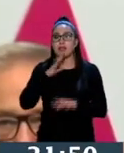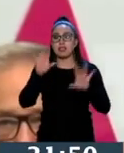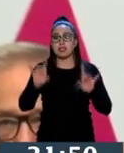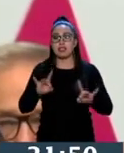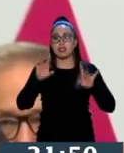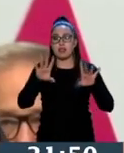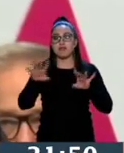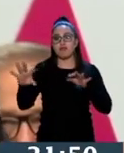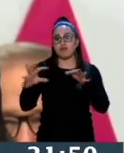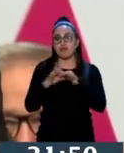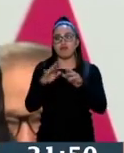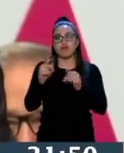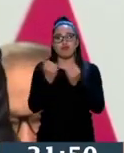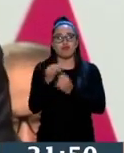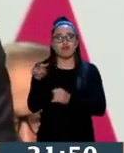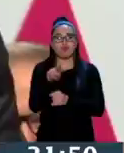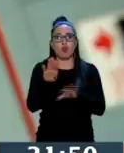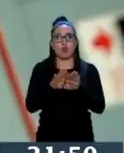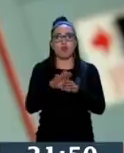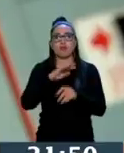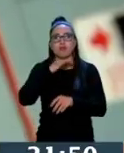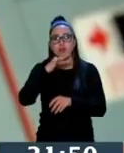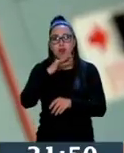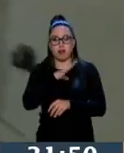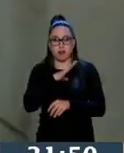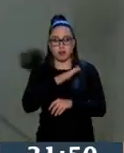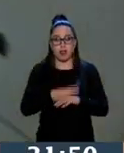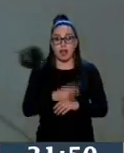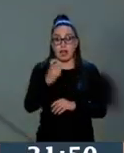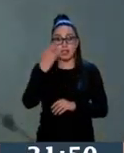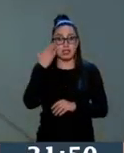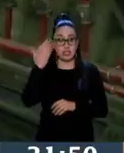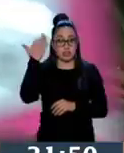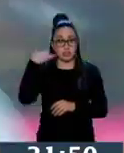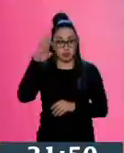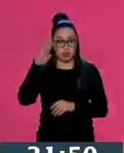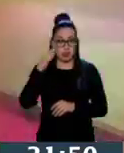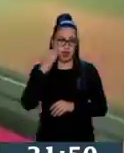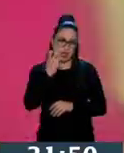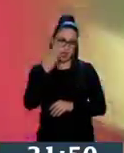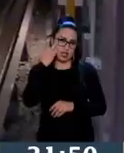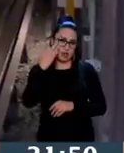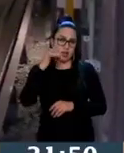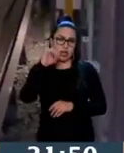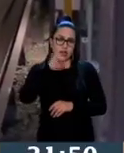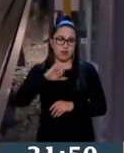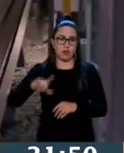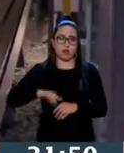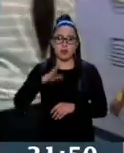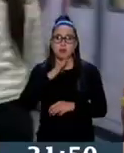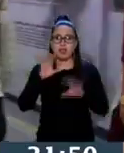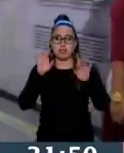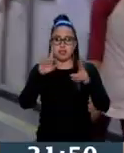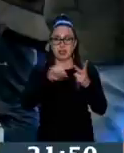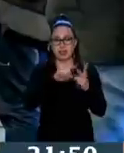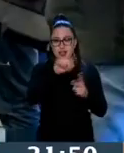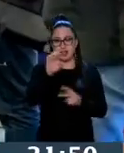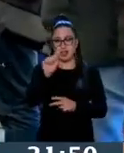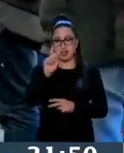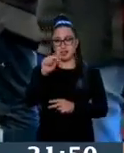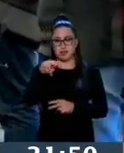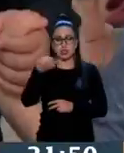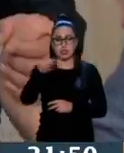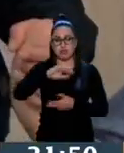Ángel Mancera. De hecho, el entonces jefe de gobierno Miguel Ángel Mancera y Espino fueron quienes orquestaron